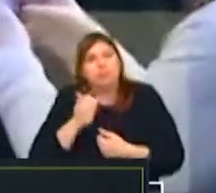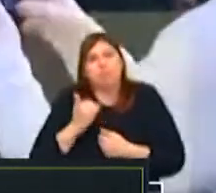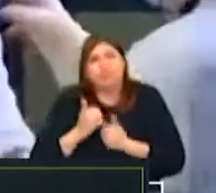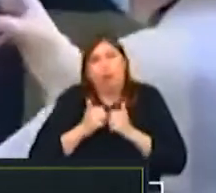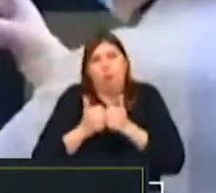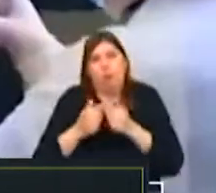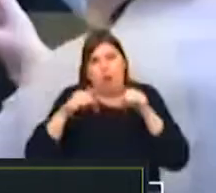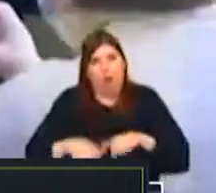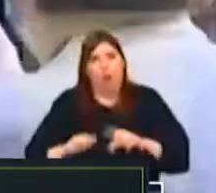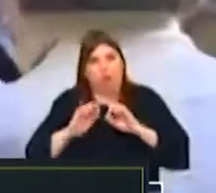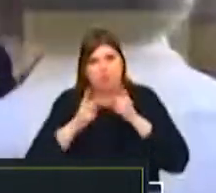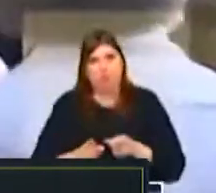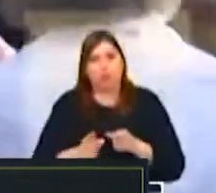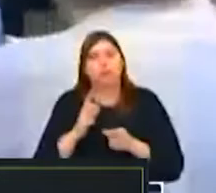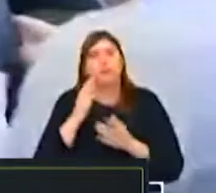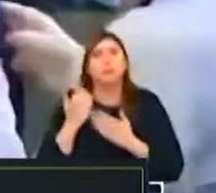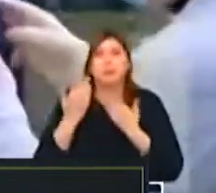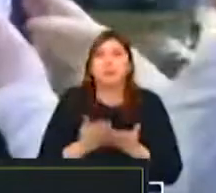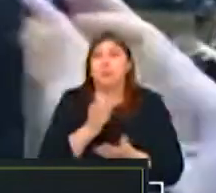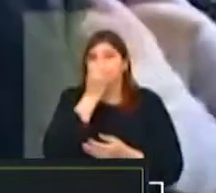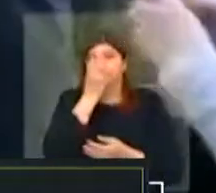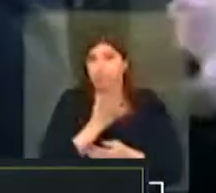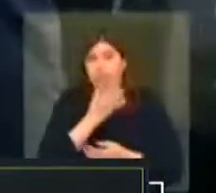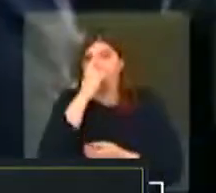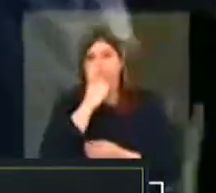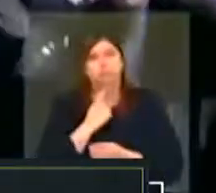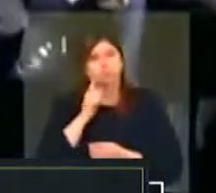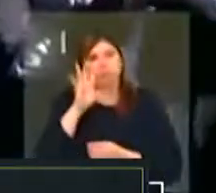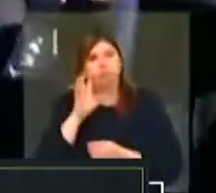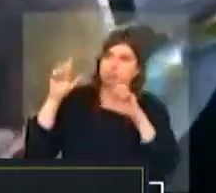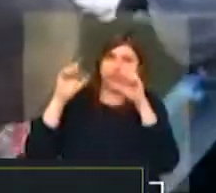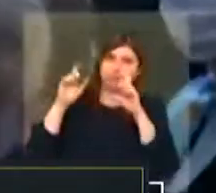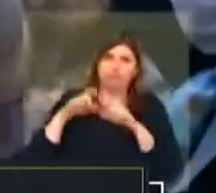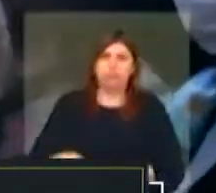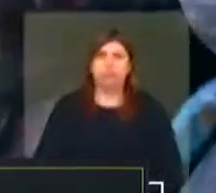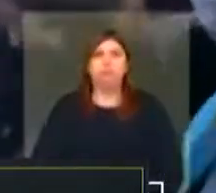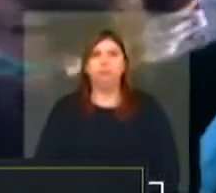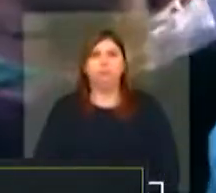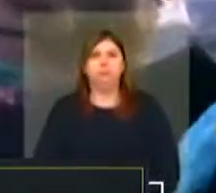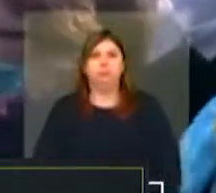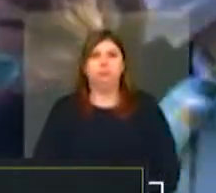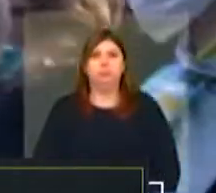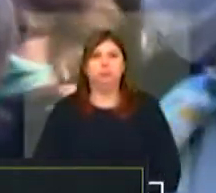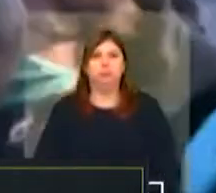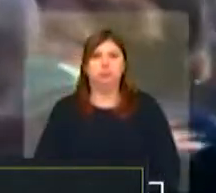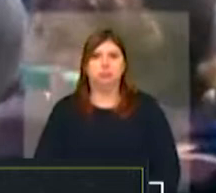El mandatario hizo entrega de la ofrenda floral al monumento que recuerda a los fundadores de los Cerrillos.